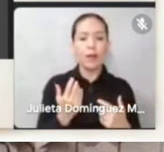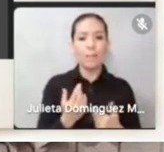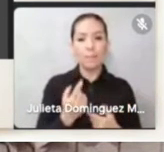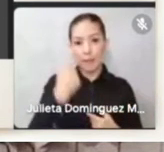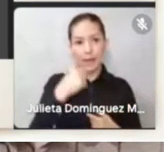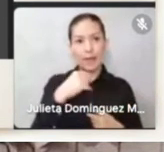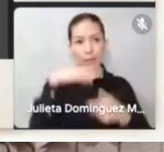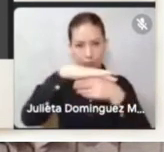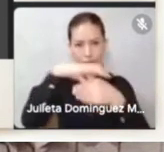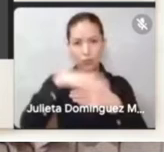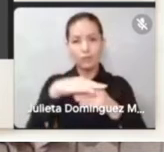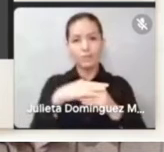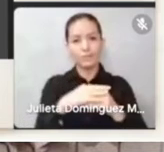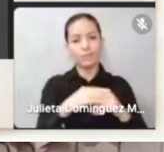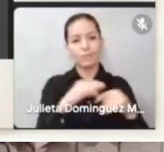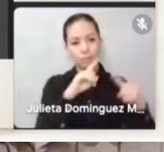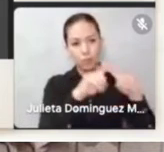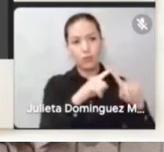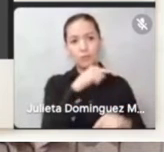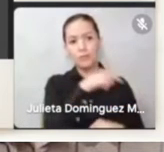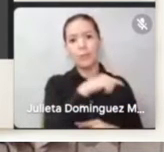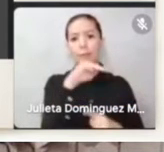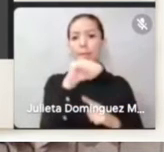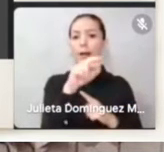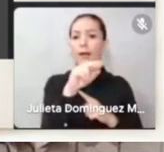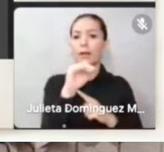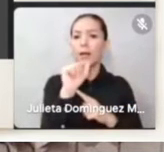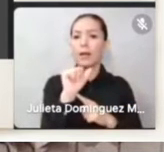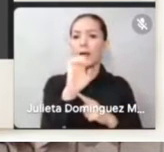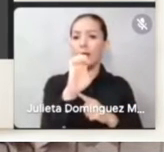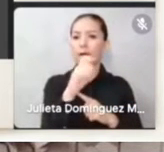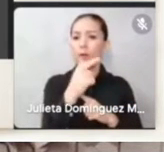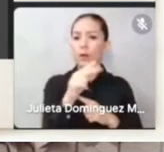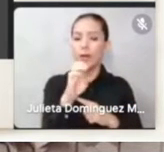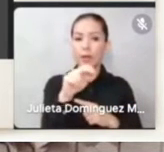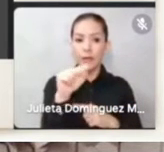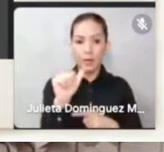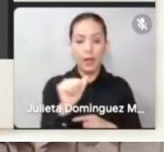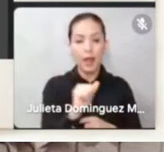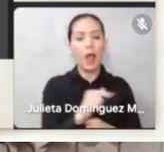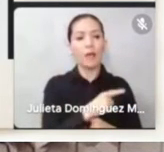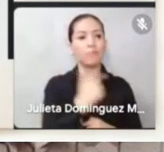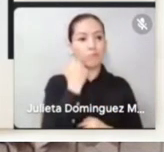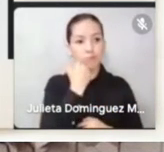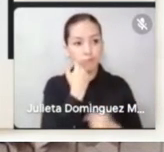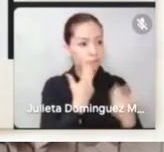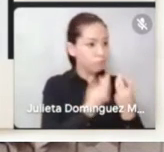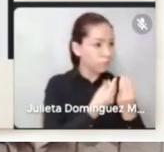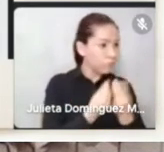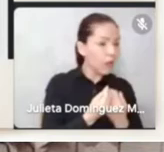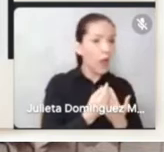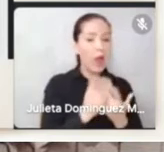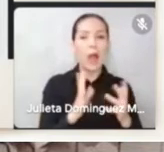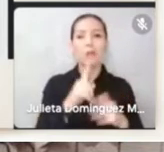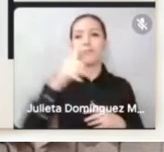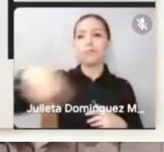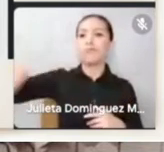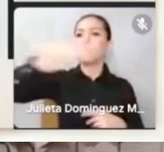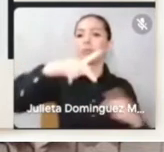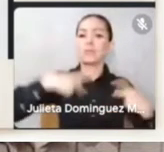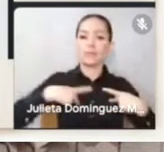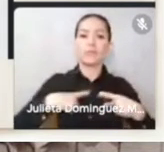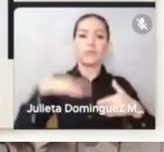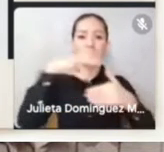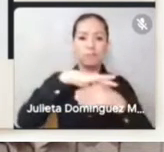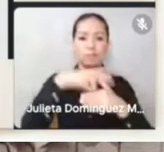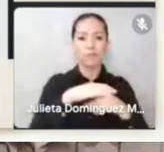para María Eugenia Campos Galván, lo que generó que votaran a favor de esta última. En el proyecto se